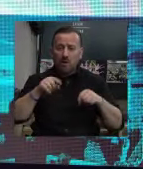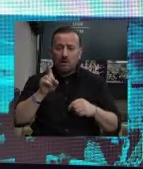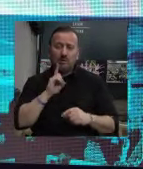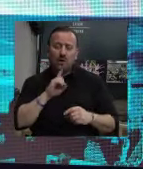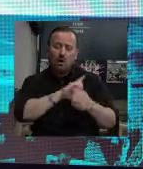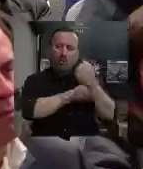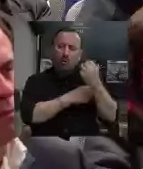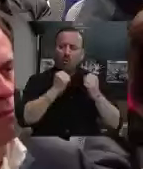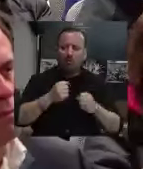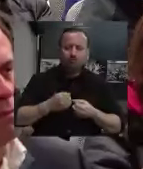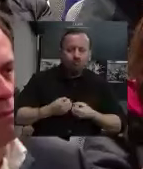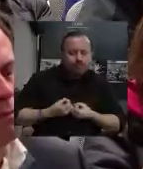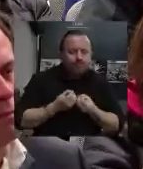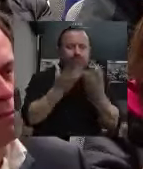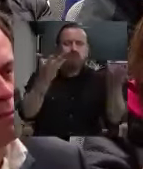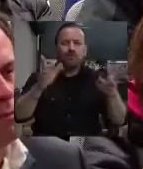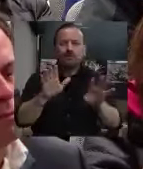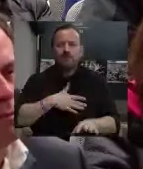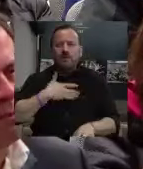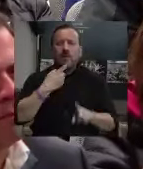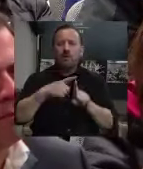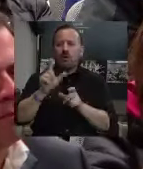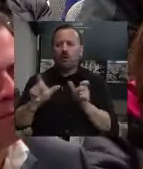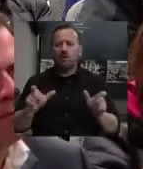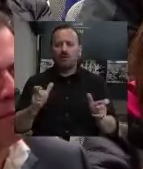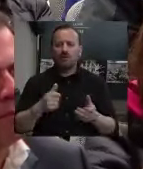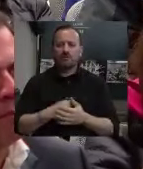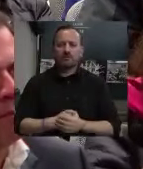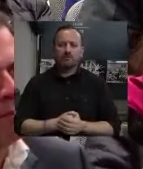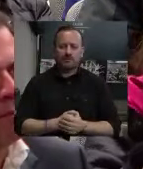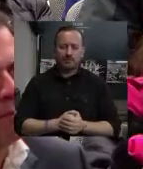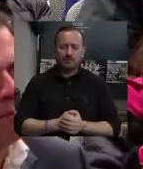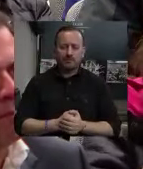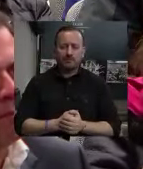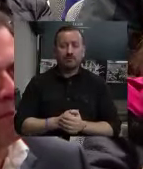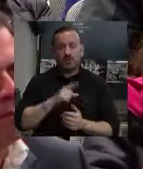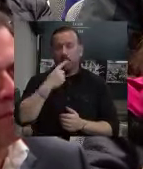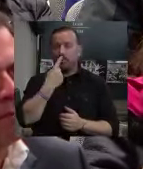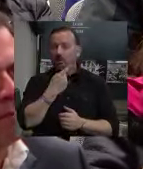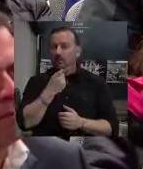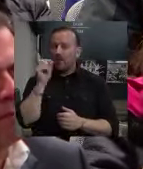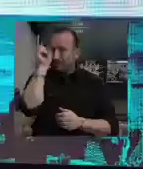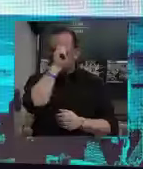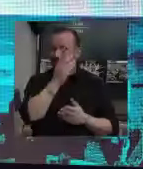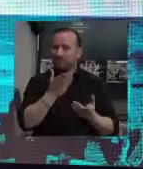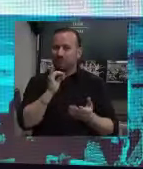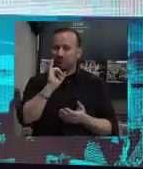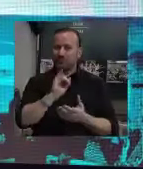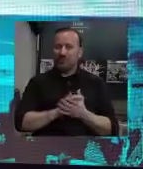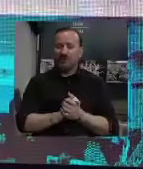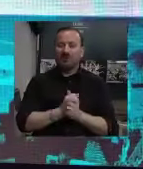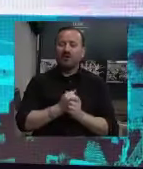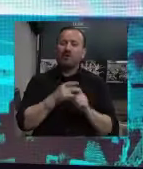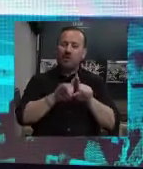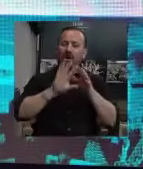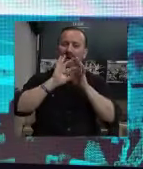usted tiene para poder inspirar a nosotros y poder encontrar nosotros como persona es una pregunta muy difícil eh eh pero te